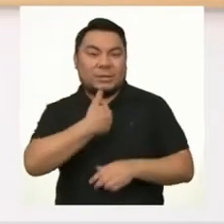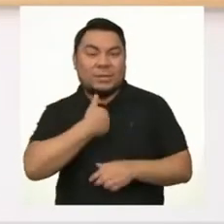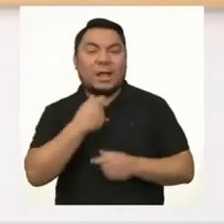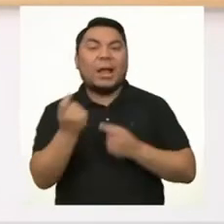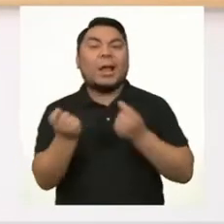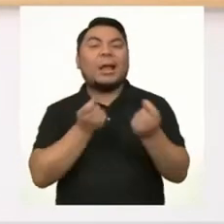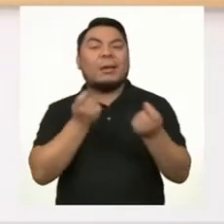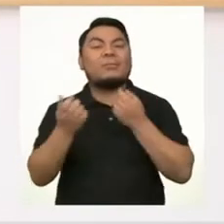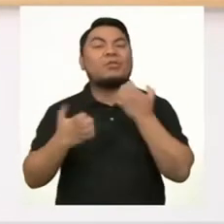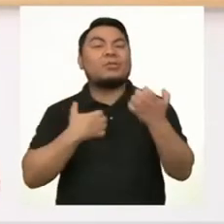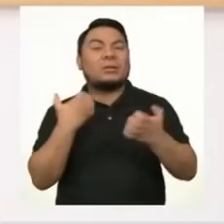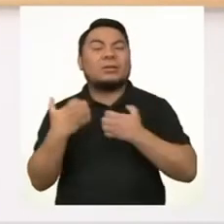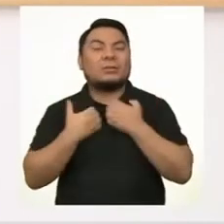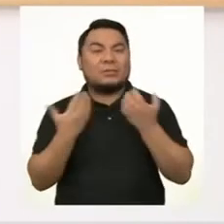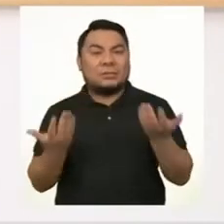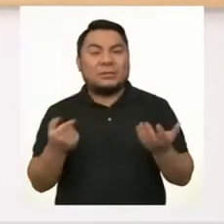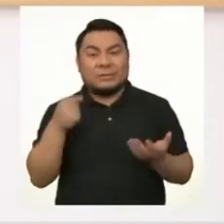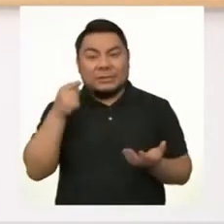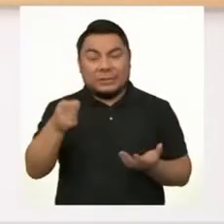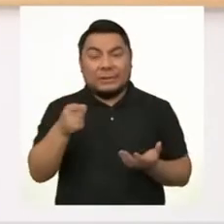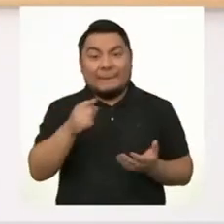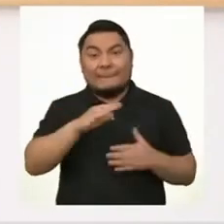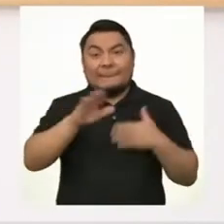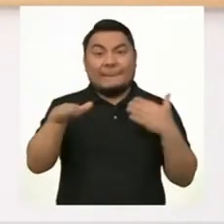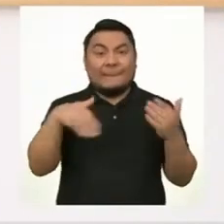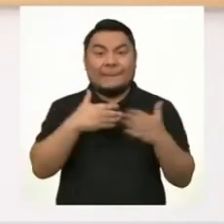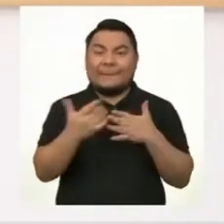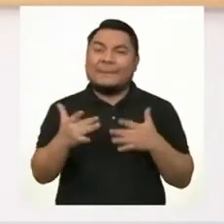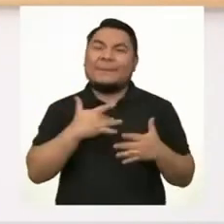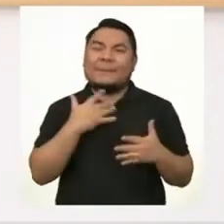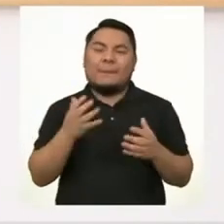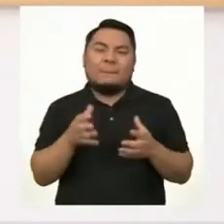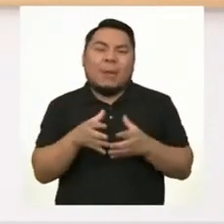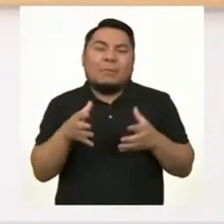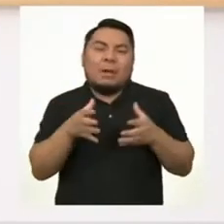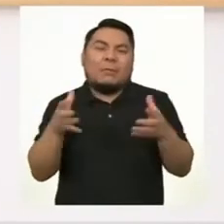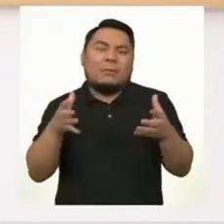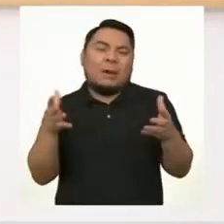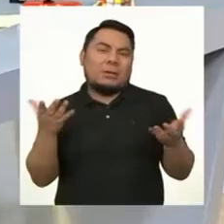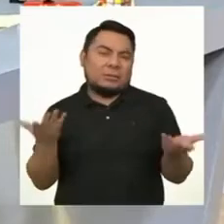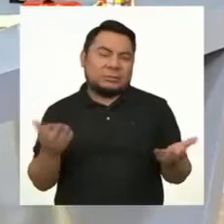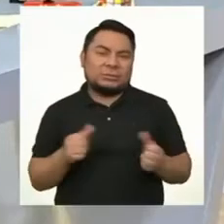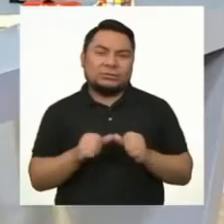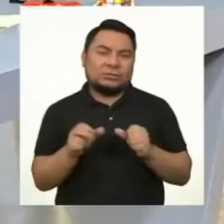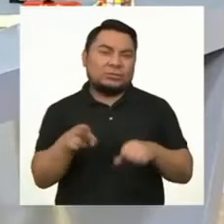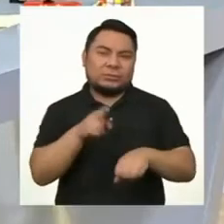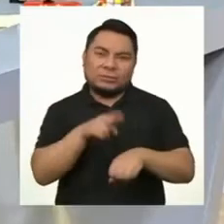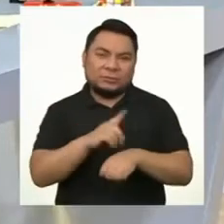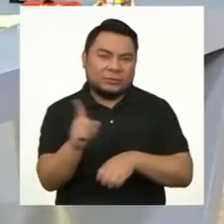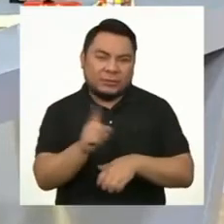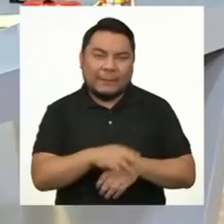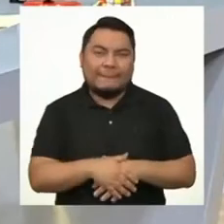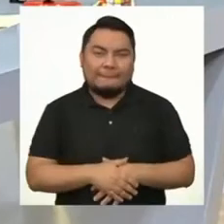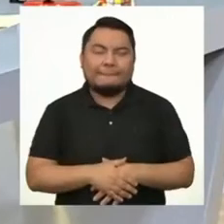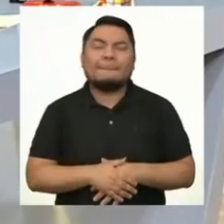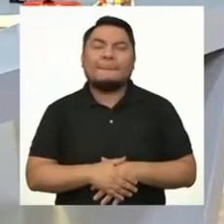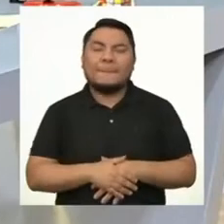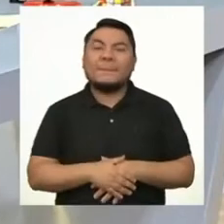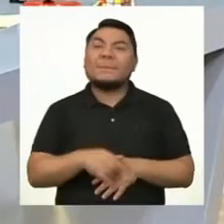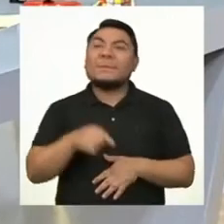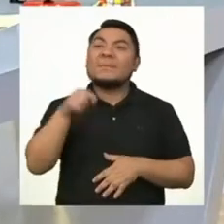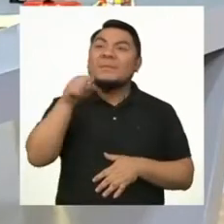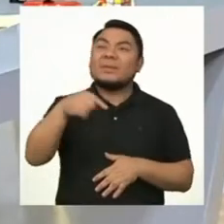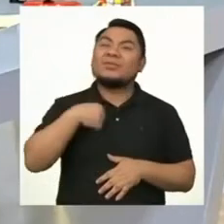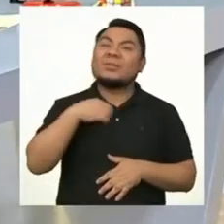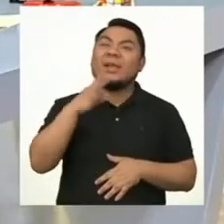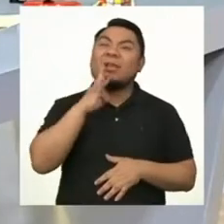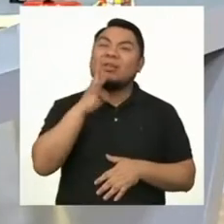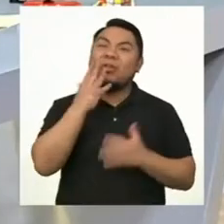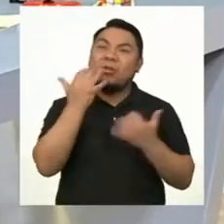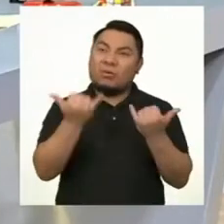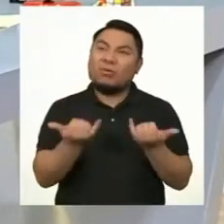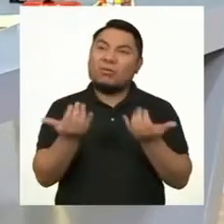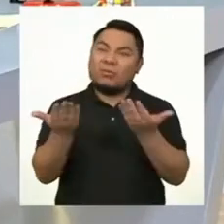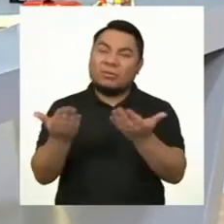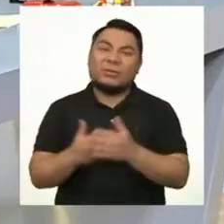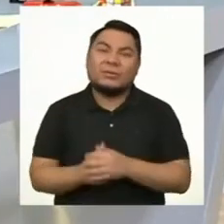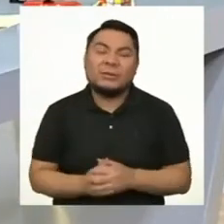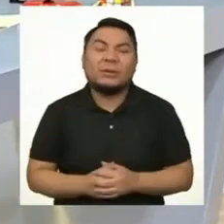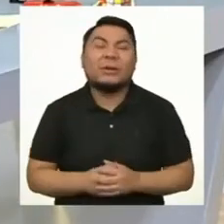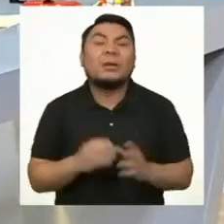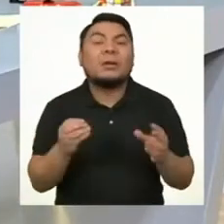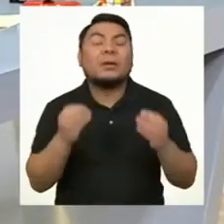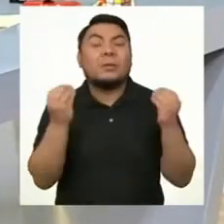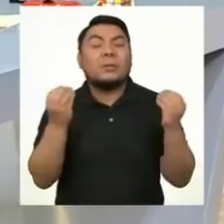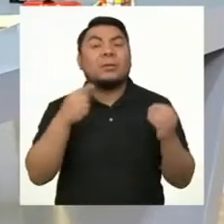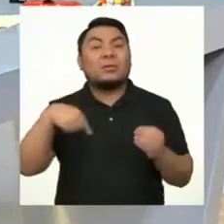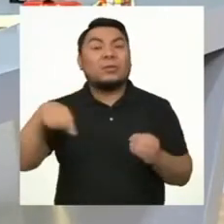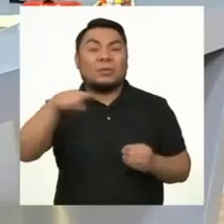las emociones para que éstas no nos impidan continuar con nuestra vida normal. Justo por eso quería hablar hoy, profesora Felicitas,